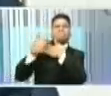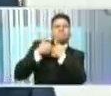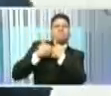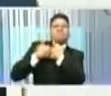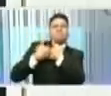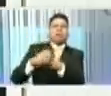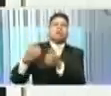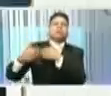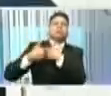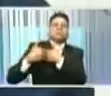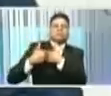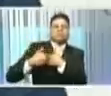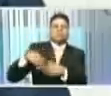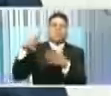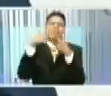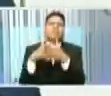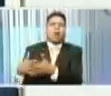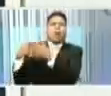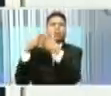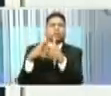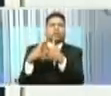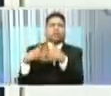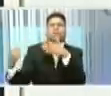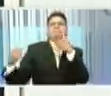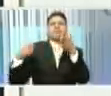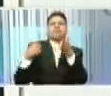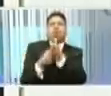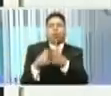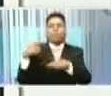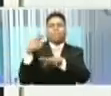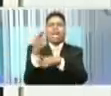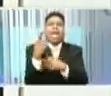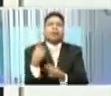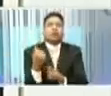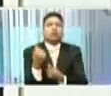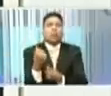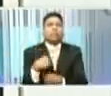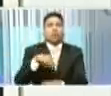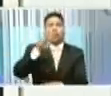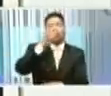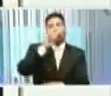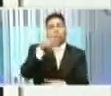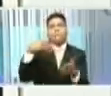y el golpe económico, que es la etapa